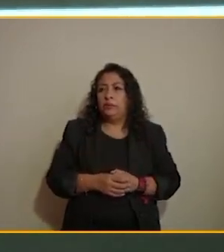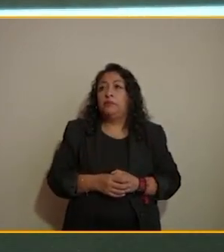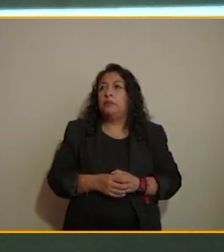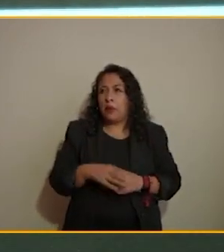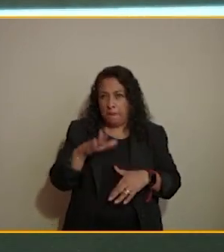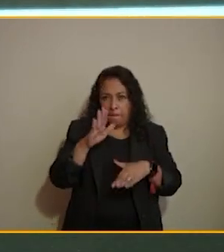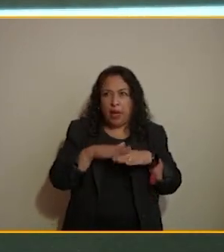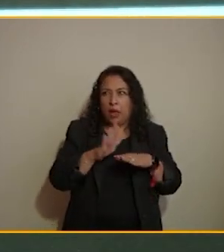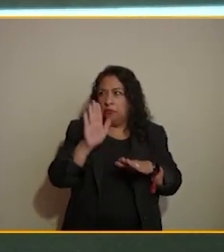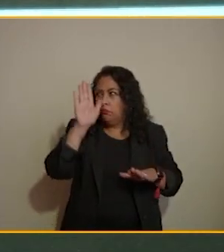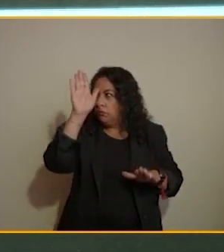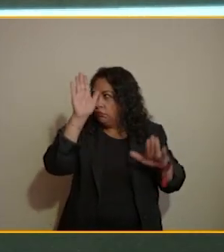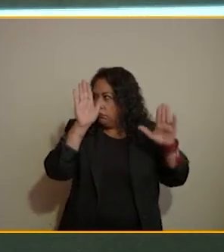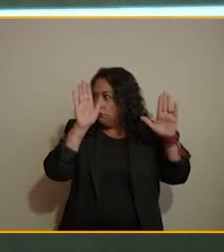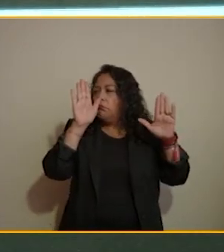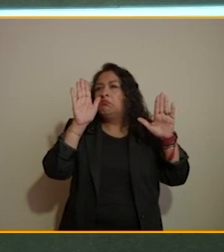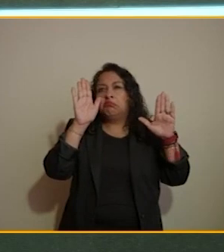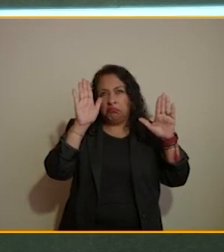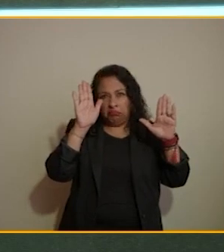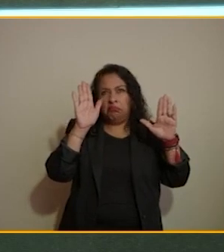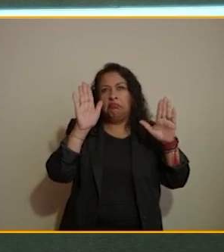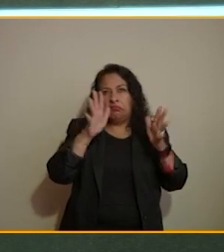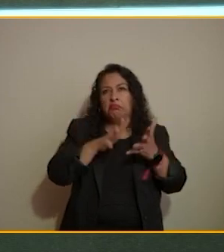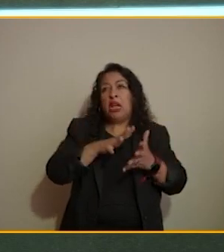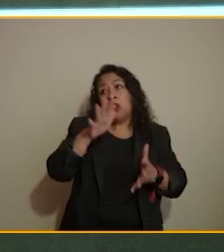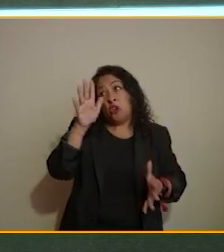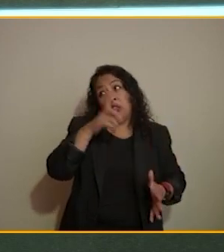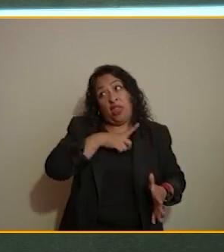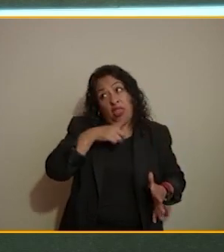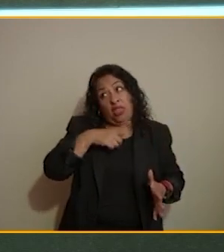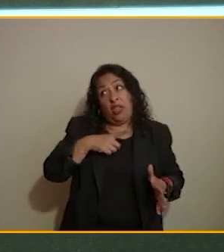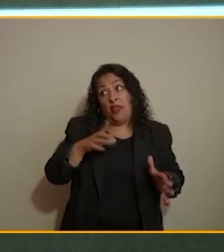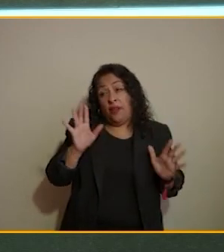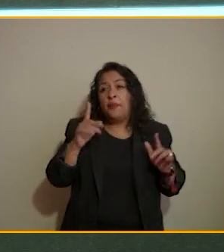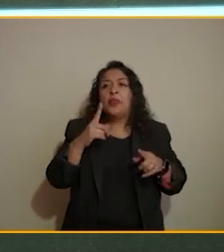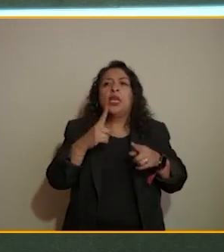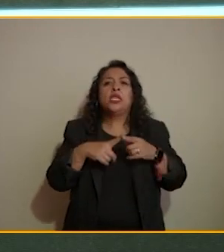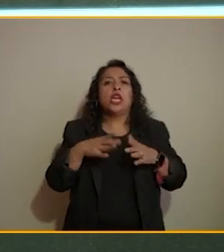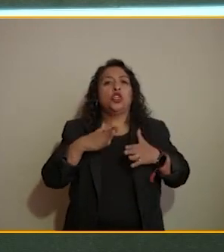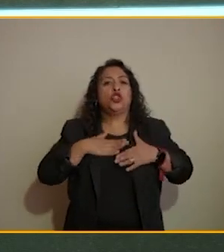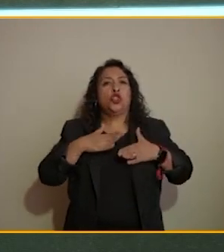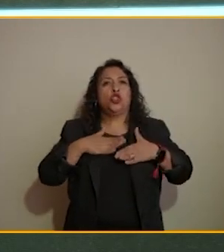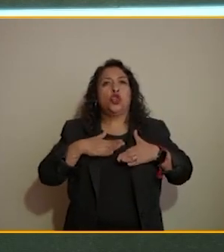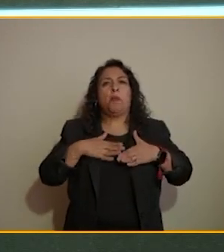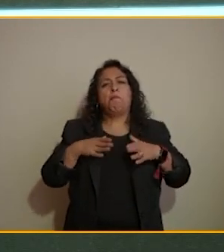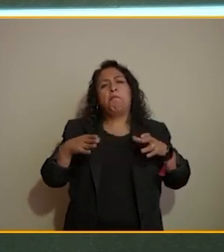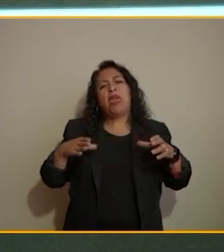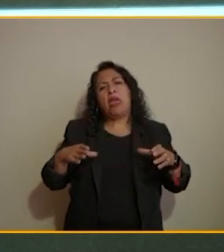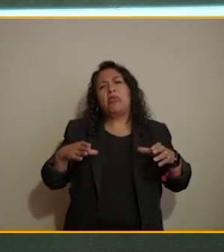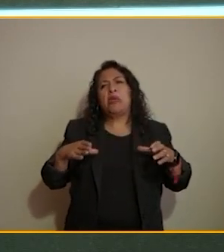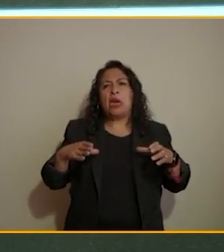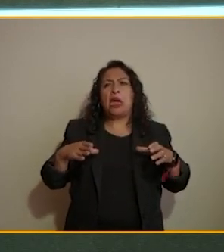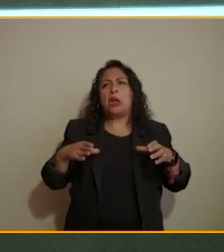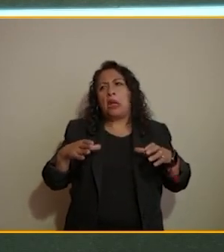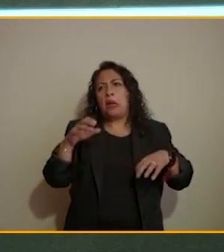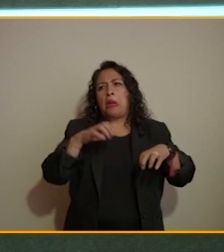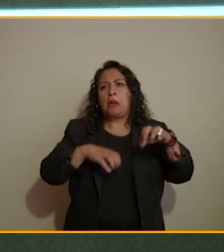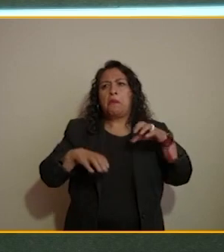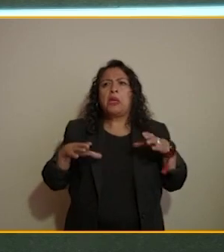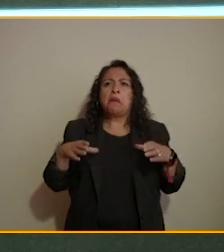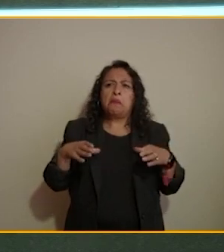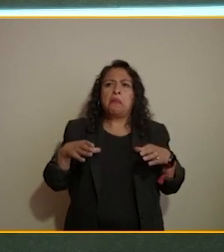Más manitas, debe ser más la mayoría. ¿Quiénes se identifican como medianos empresarios?